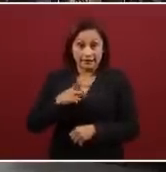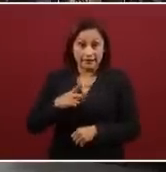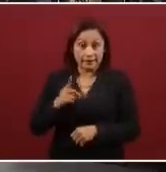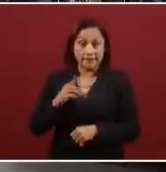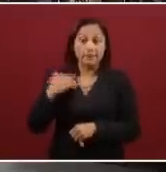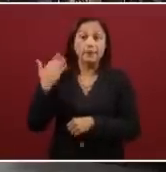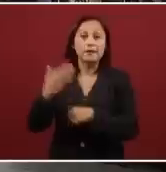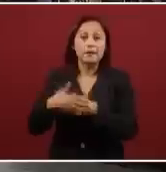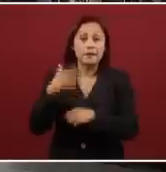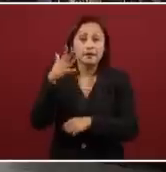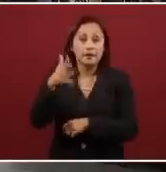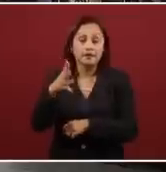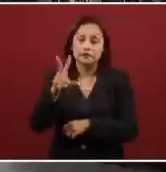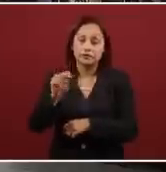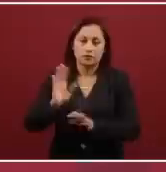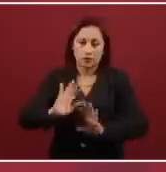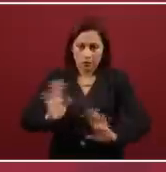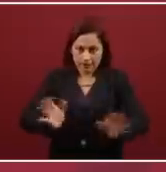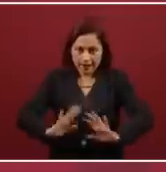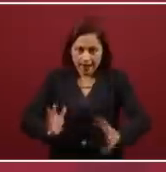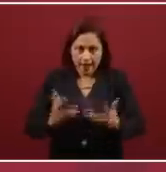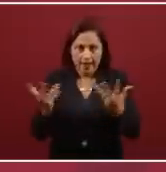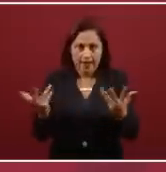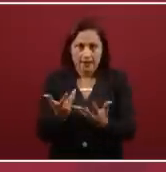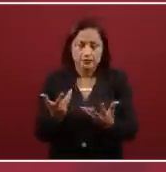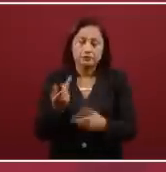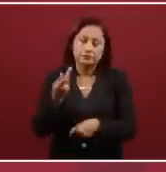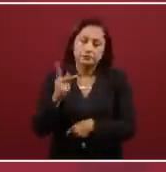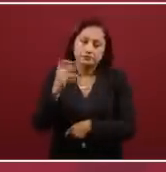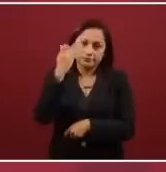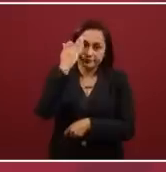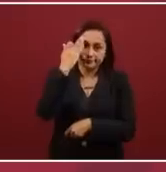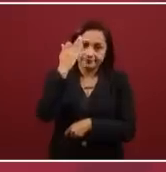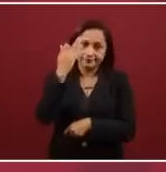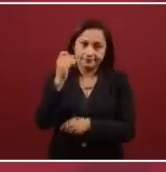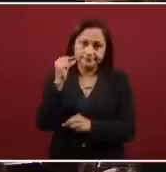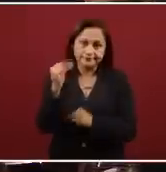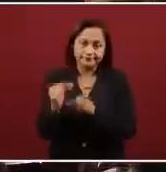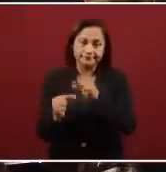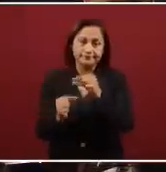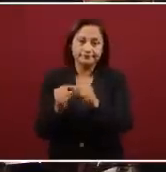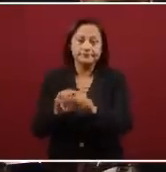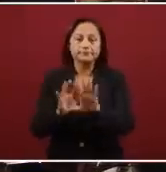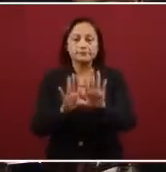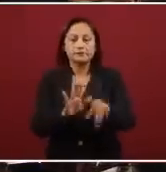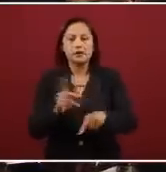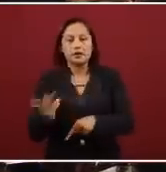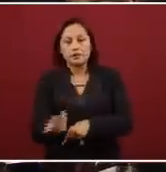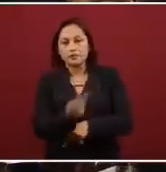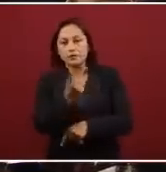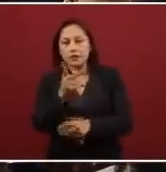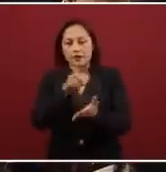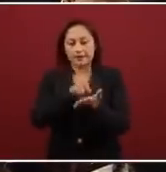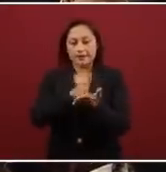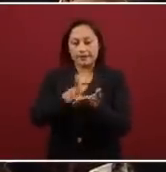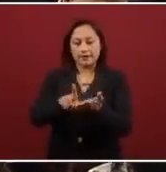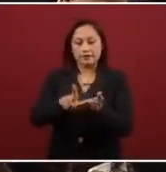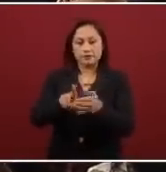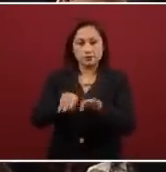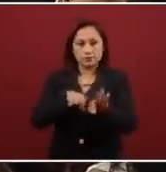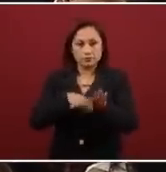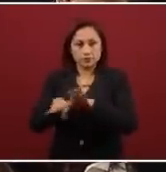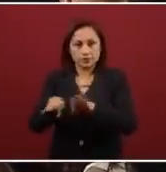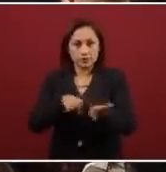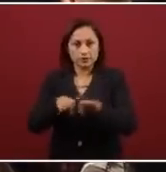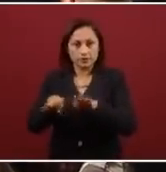más aclarar, más que lleva tiempo. Okay. Hablando también de los derechos laborales y bajo este contexto, México es el